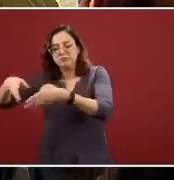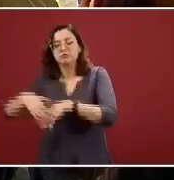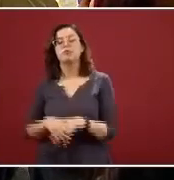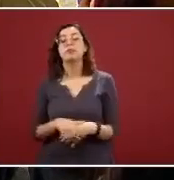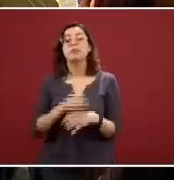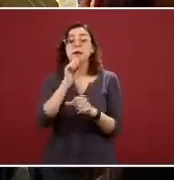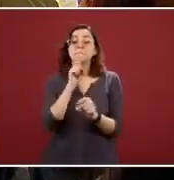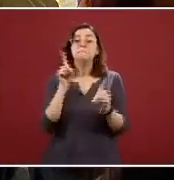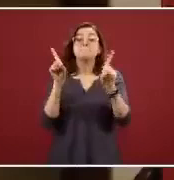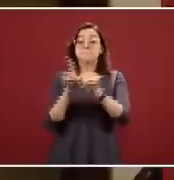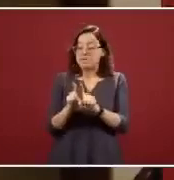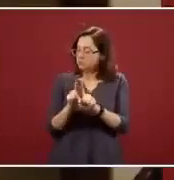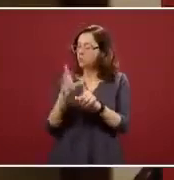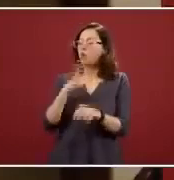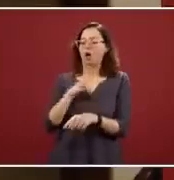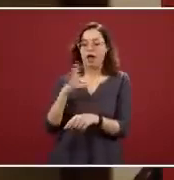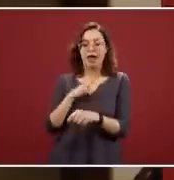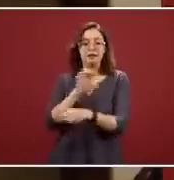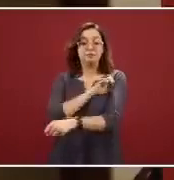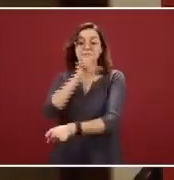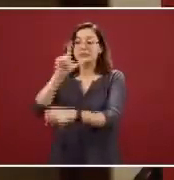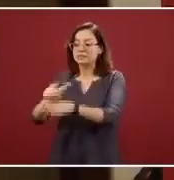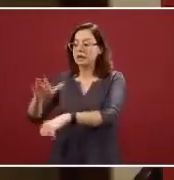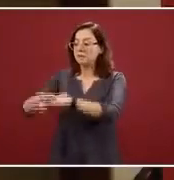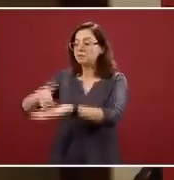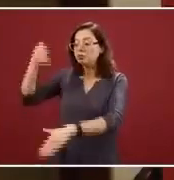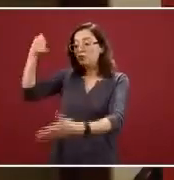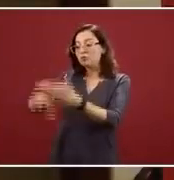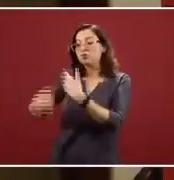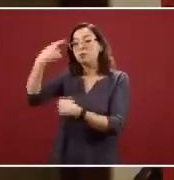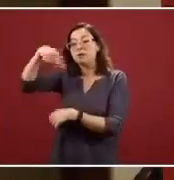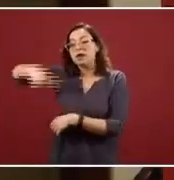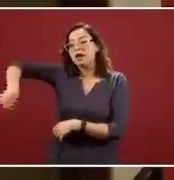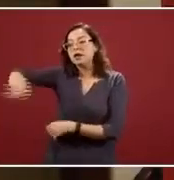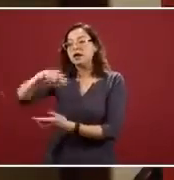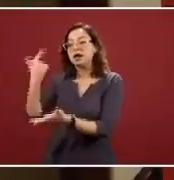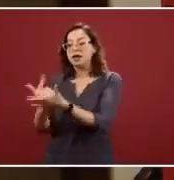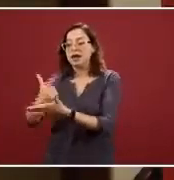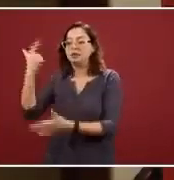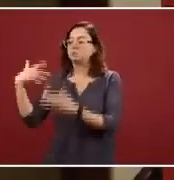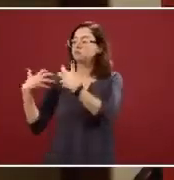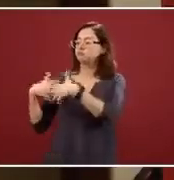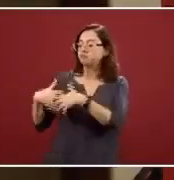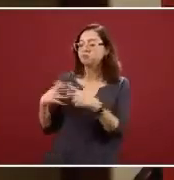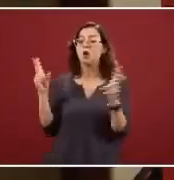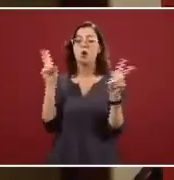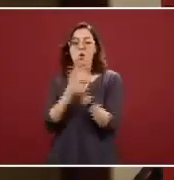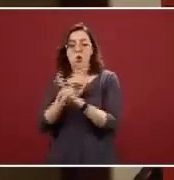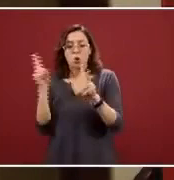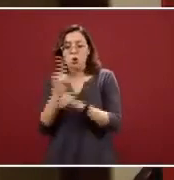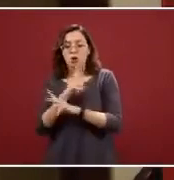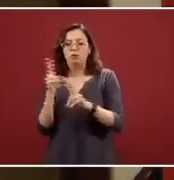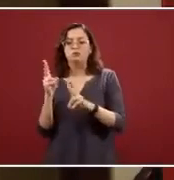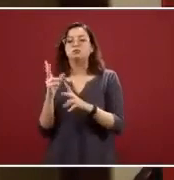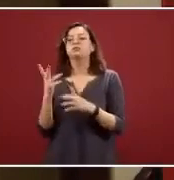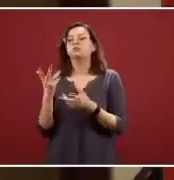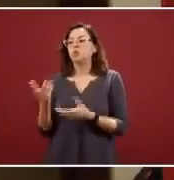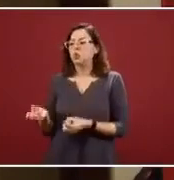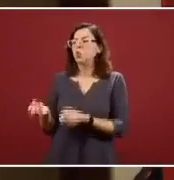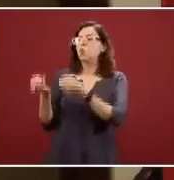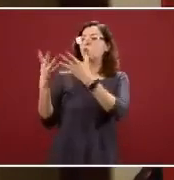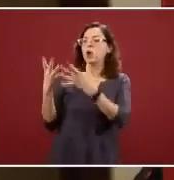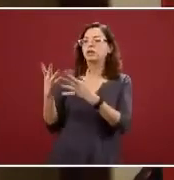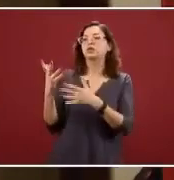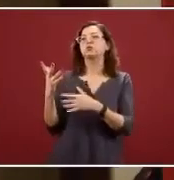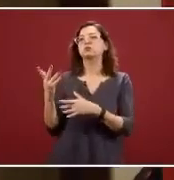ya de terapia intensiva, especialmente monitores, ventiladores, que estos se calculan un poco pensando en esta